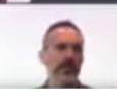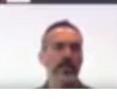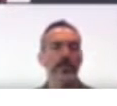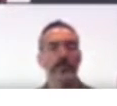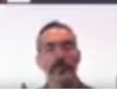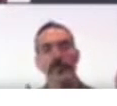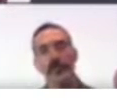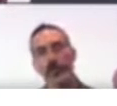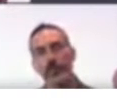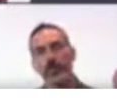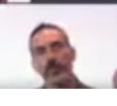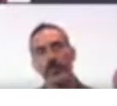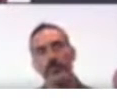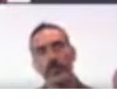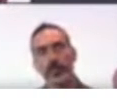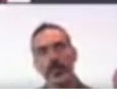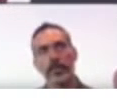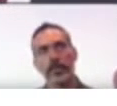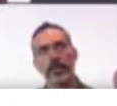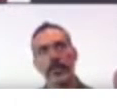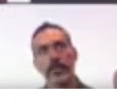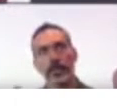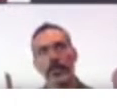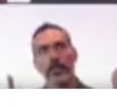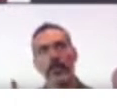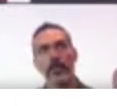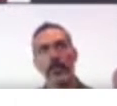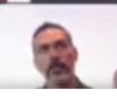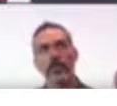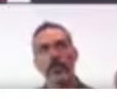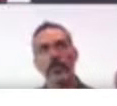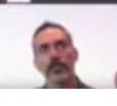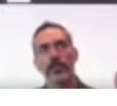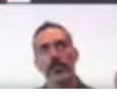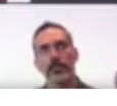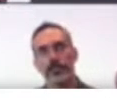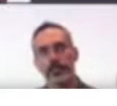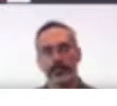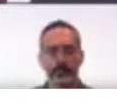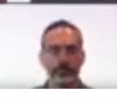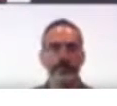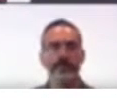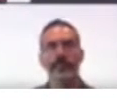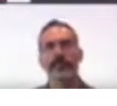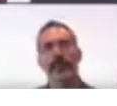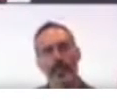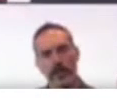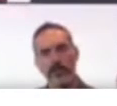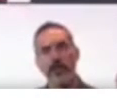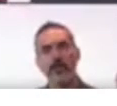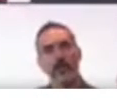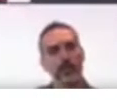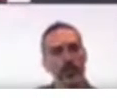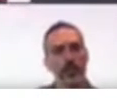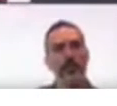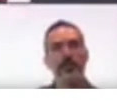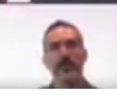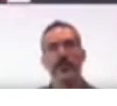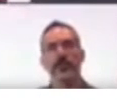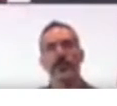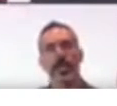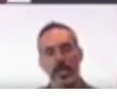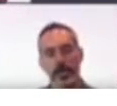del estado aquí tienen el asiento principal de su desahogo, acá en este